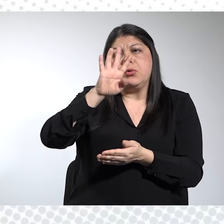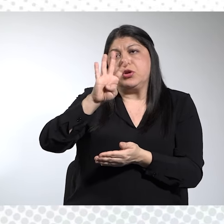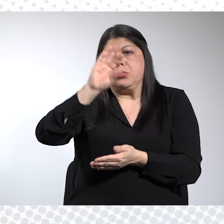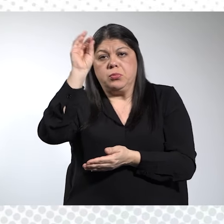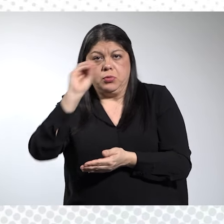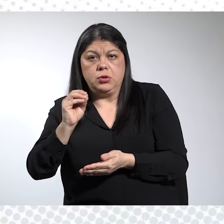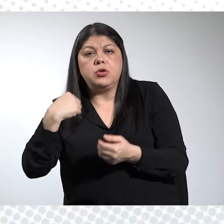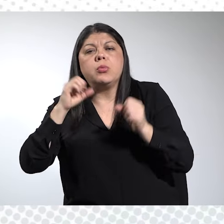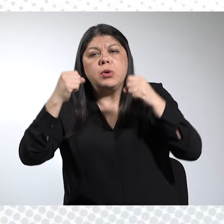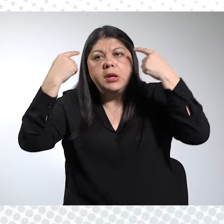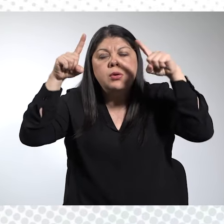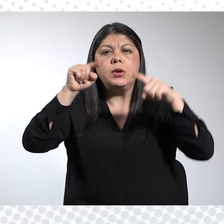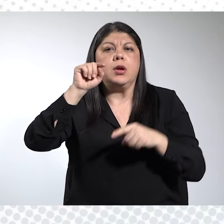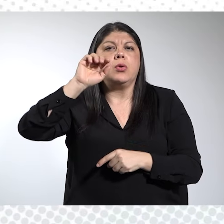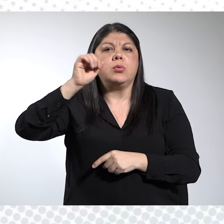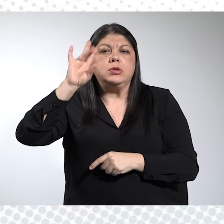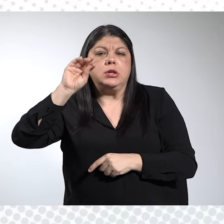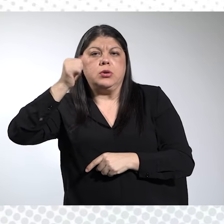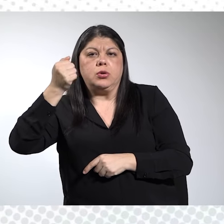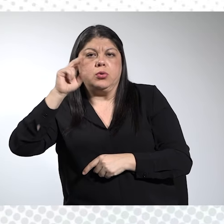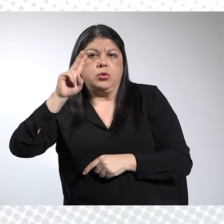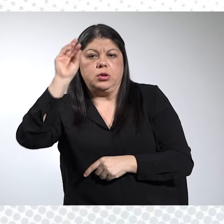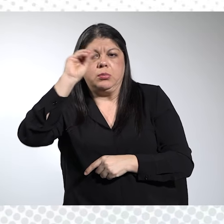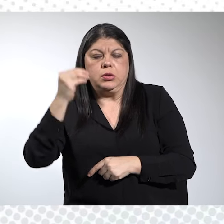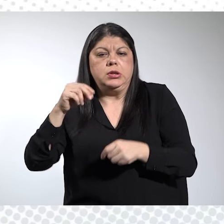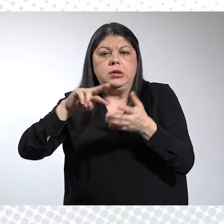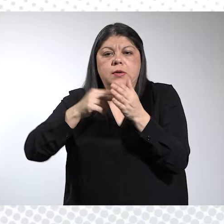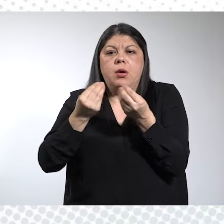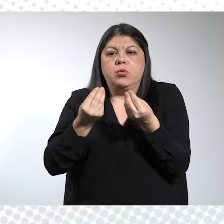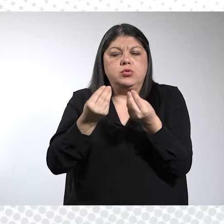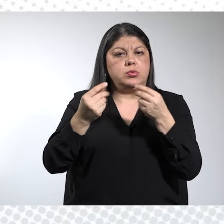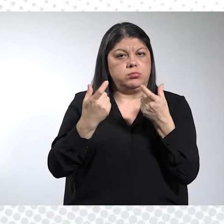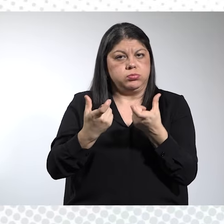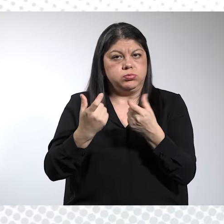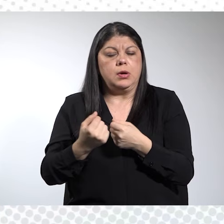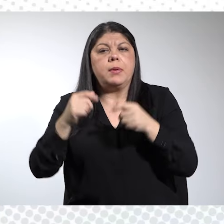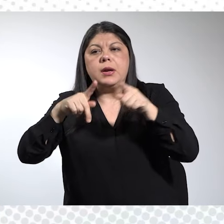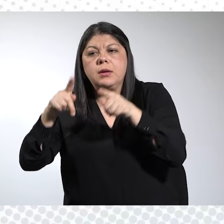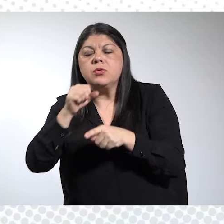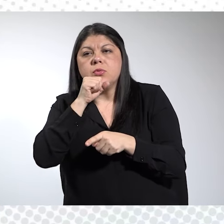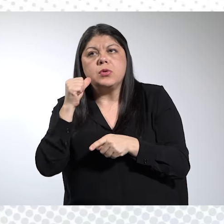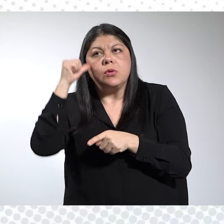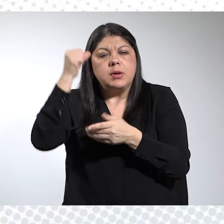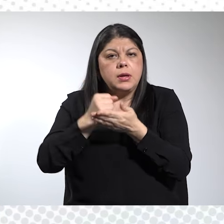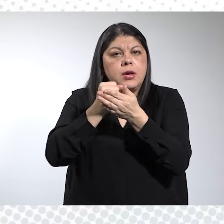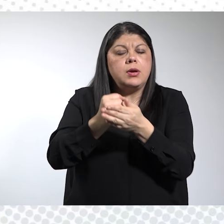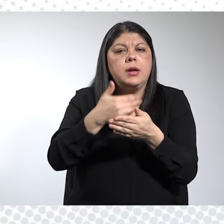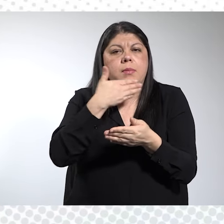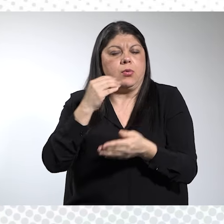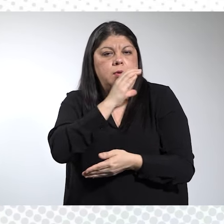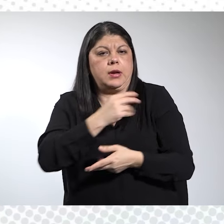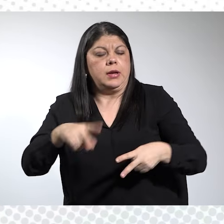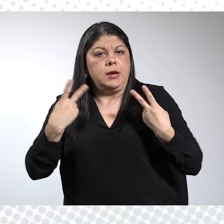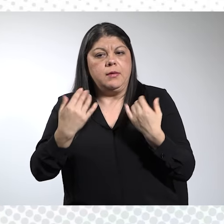del 4%, pueda llegar del 7 al 12%, que es muchísimo dinero en efectividad para estas personas y poder generar la